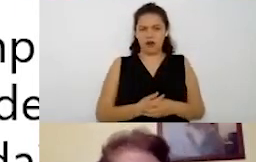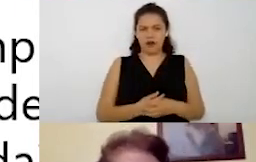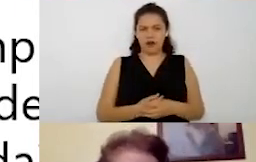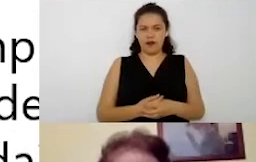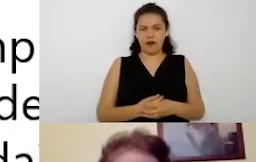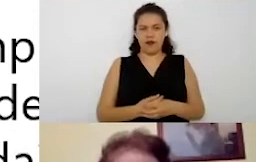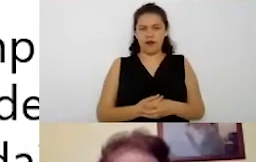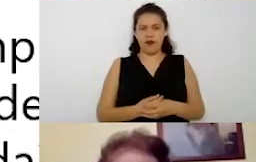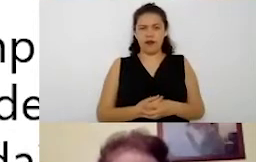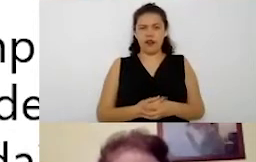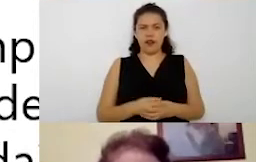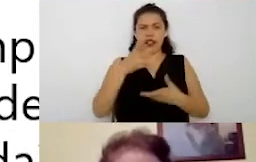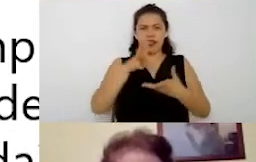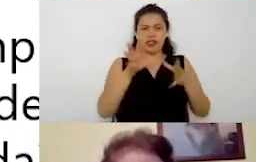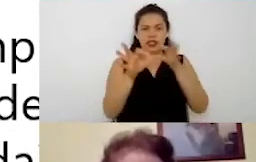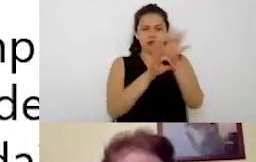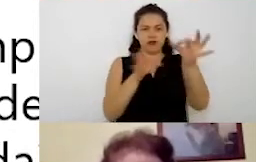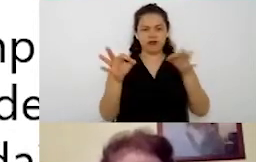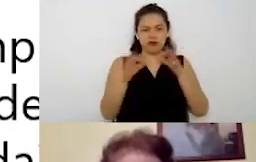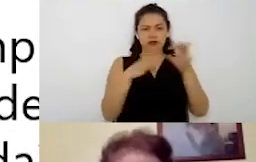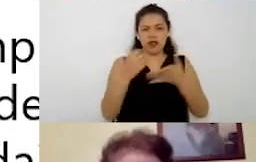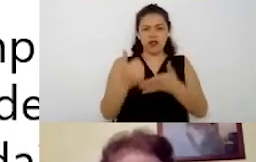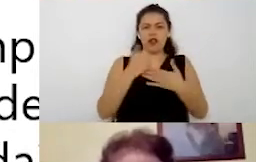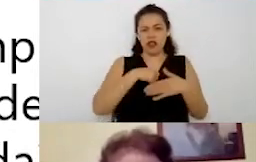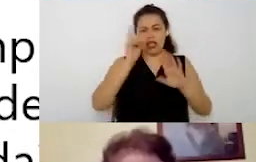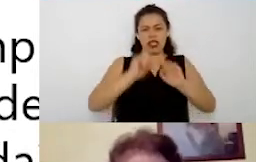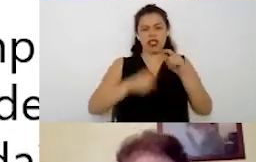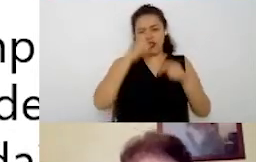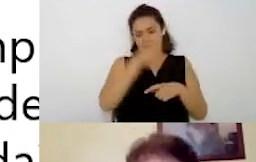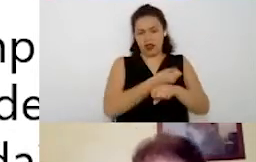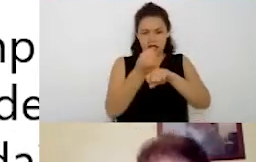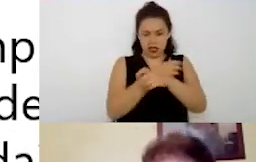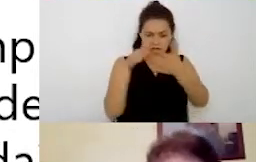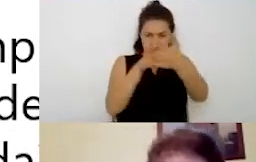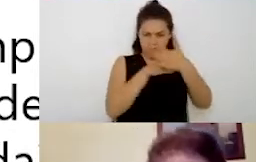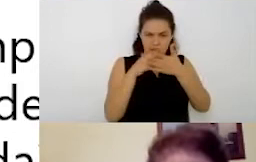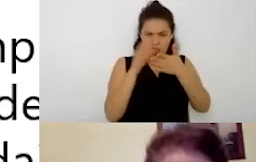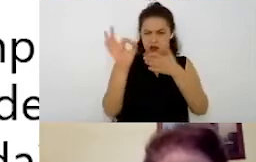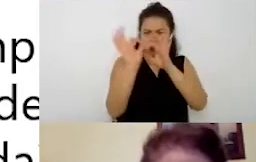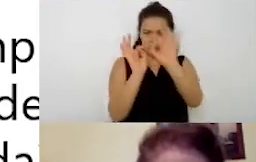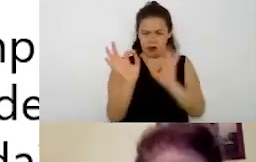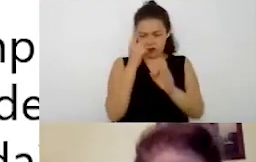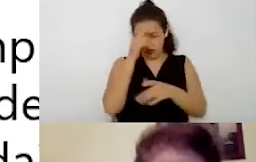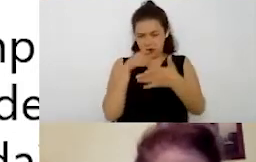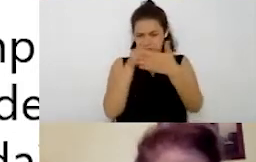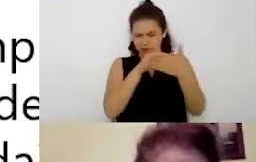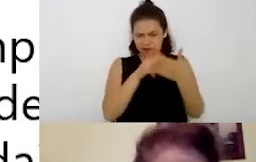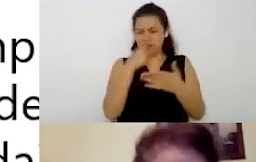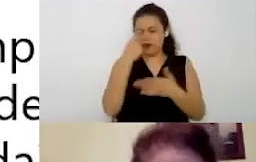coágulos que ya se estaban formando y que nos están ayudando a minorar o frenar la hemorragia.